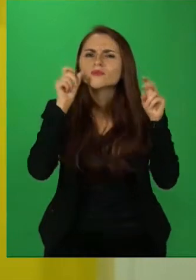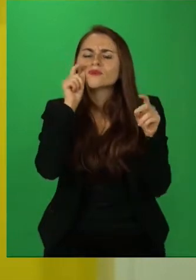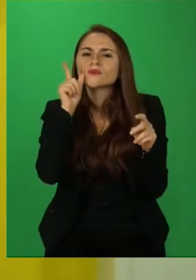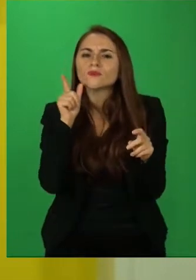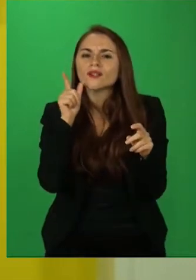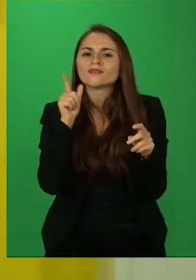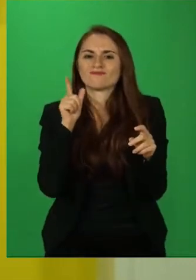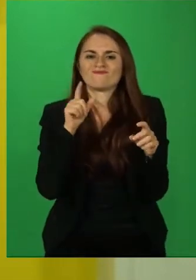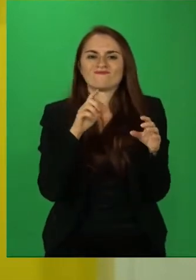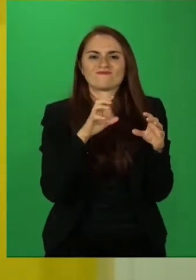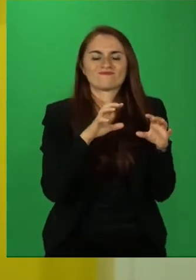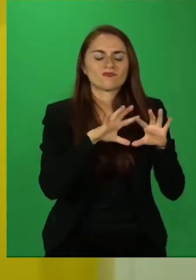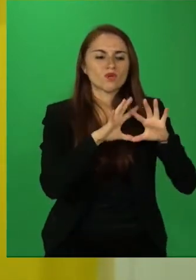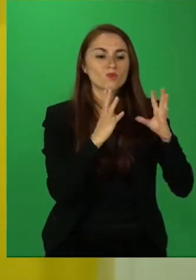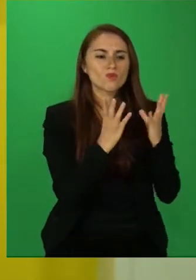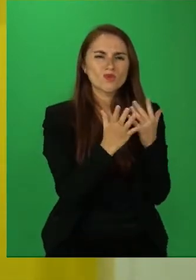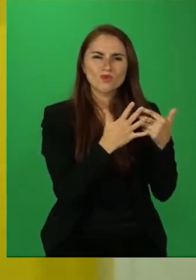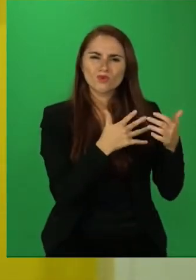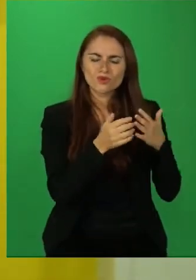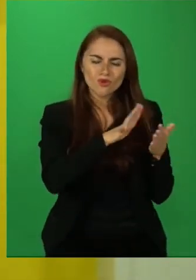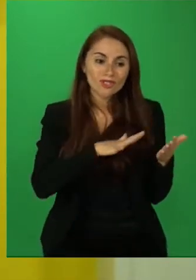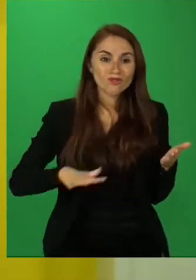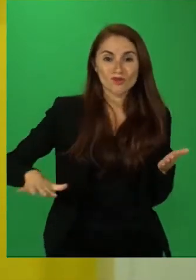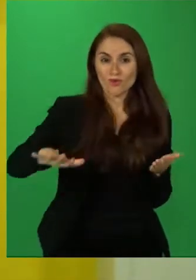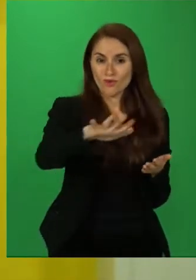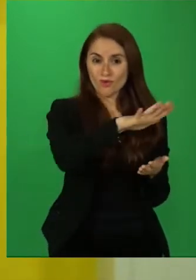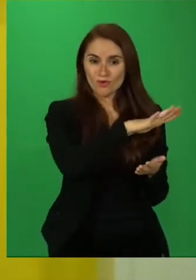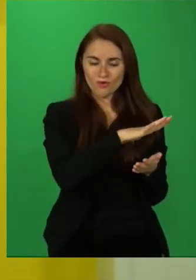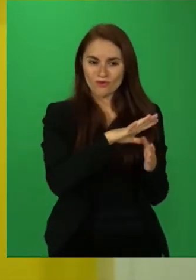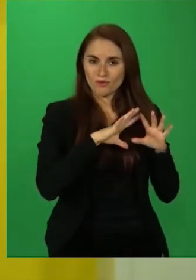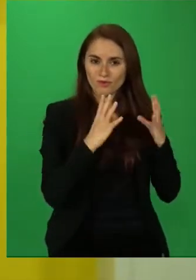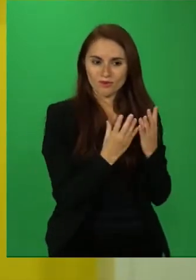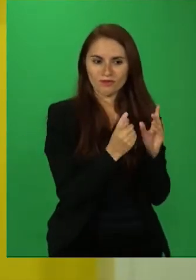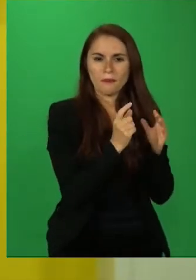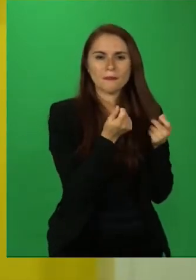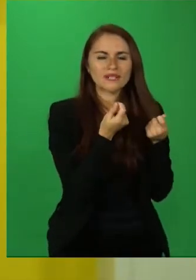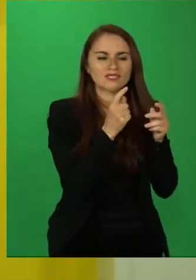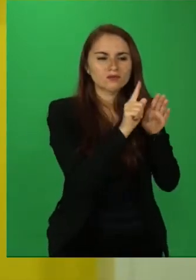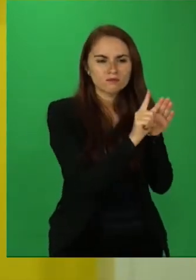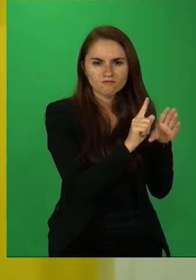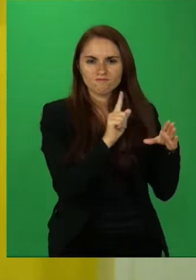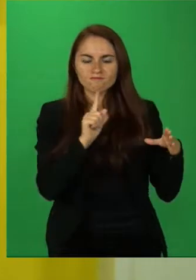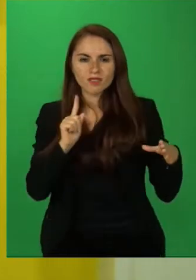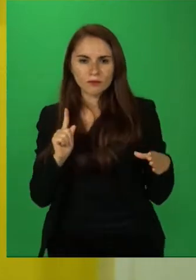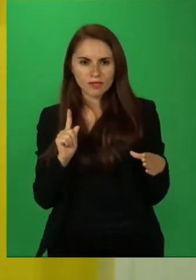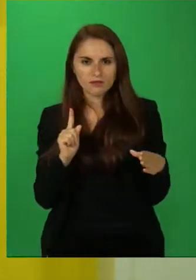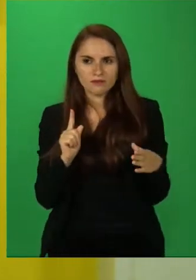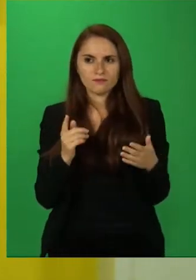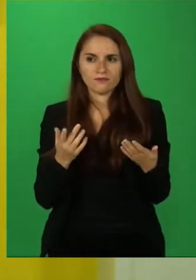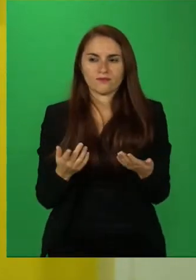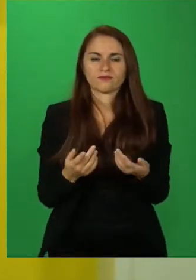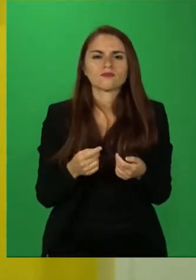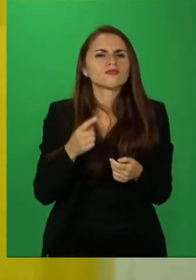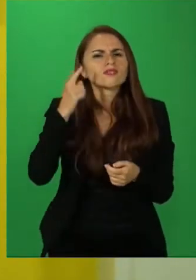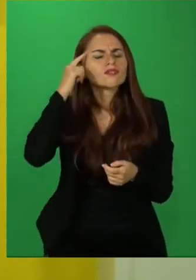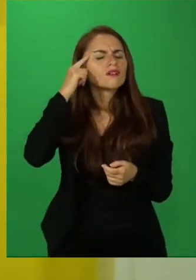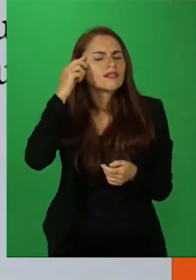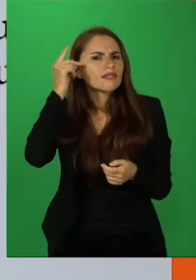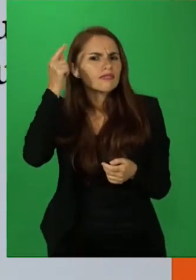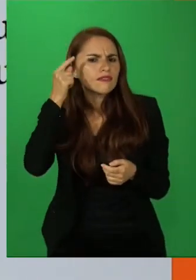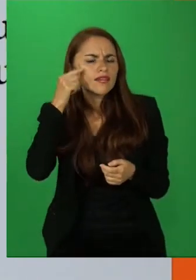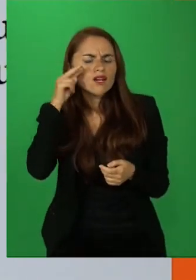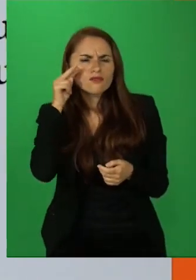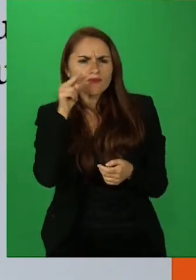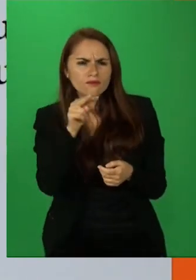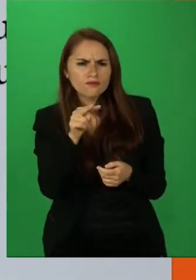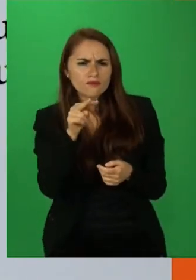desconexión del mundo de todos nosotros en realidad. La tesis, o el punto de vista que recuerda que se extrae